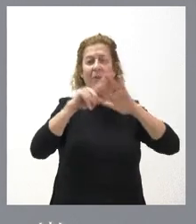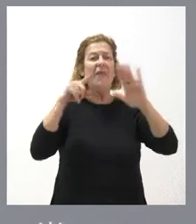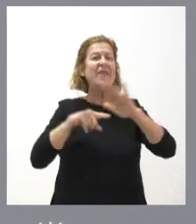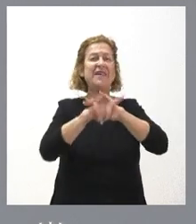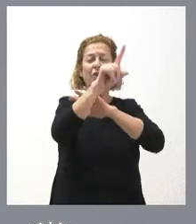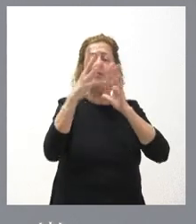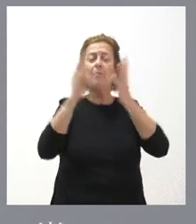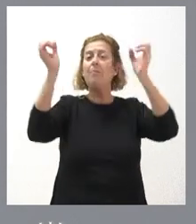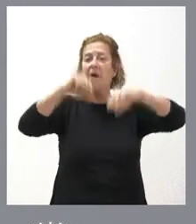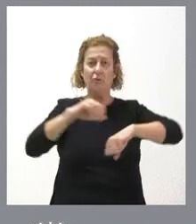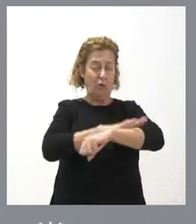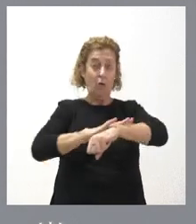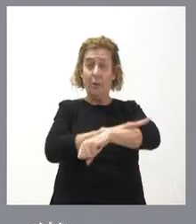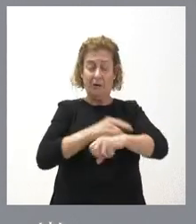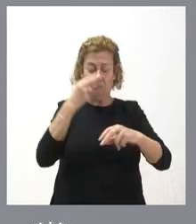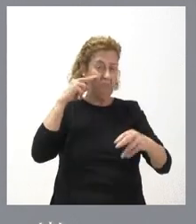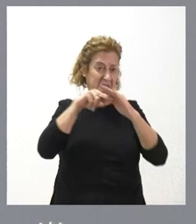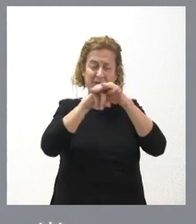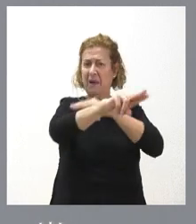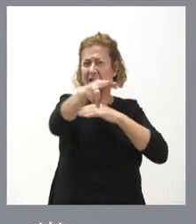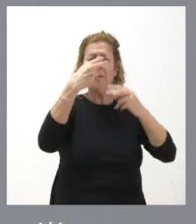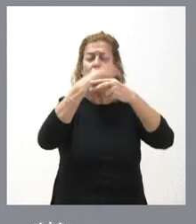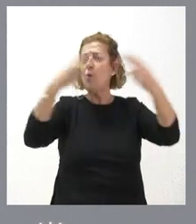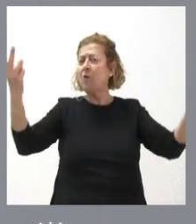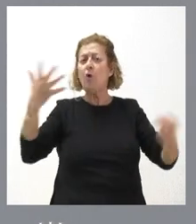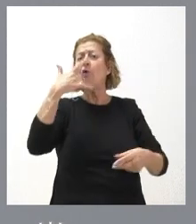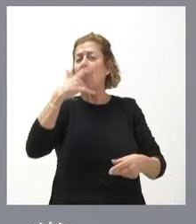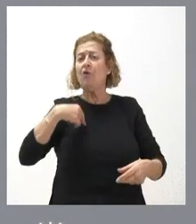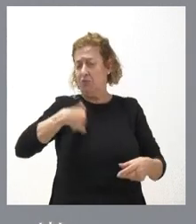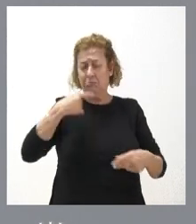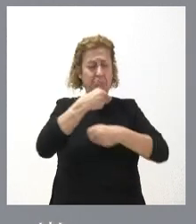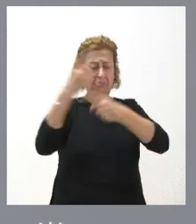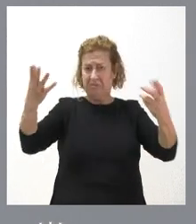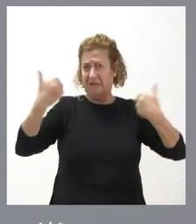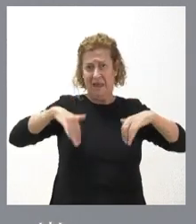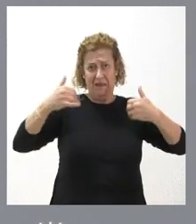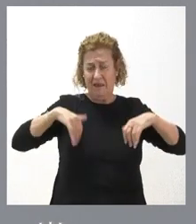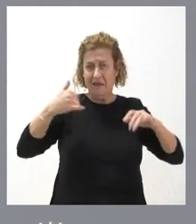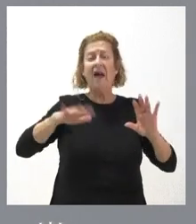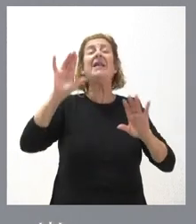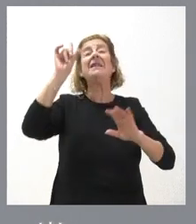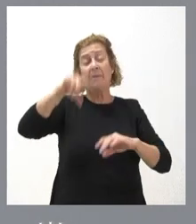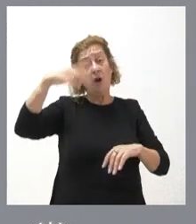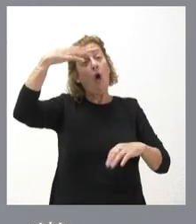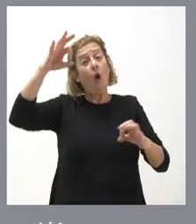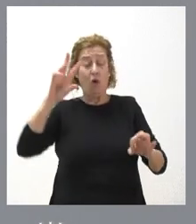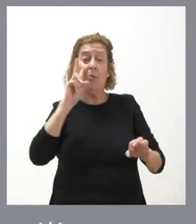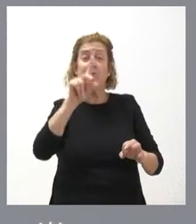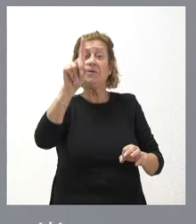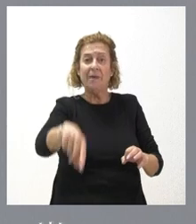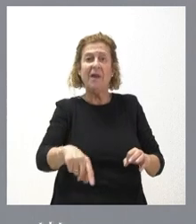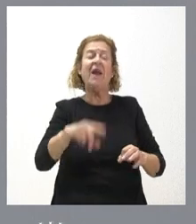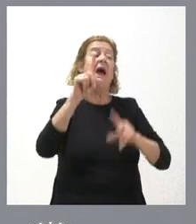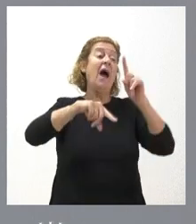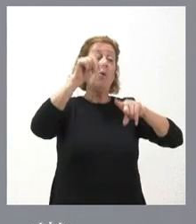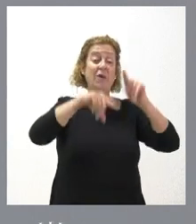pacto de gobierno que es transparente público y conocido y el que hemos hecho cuenta y lógicamente iremos viendo también en qué medida algunas de las decisiones que